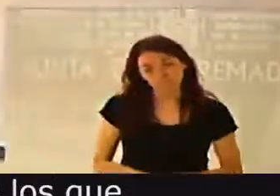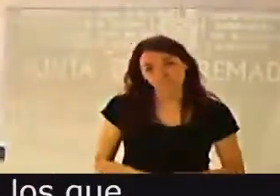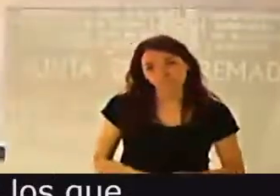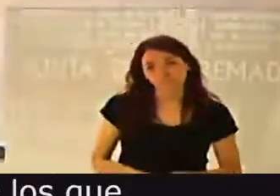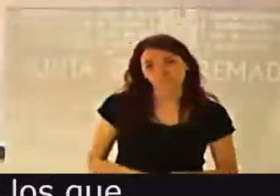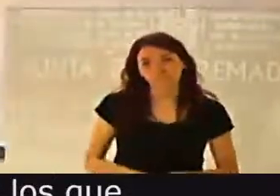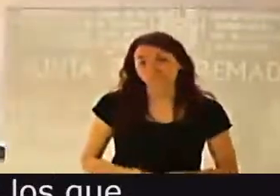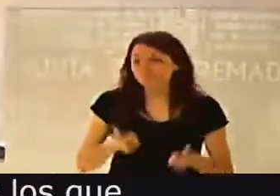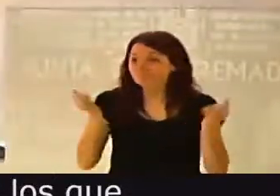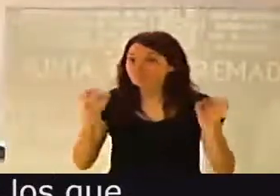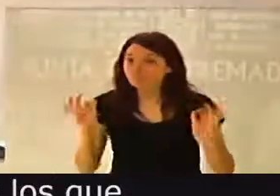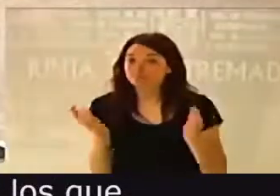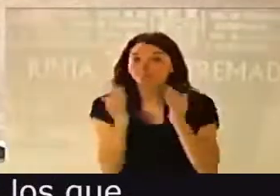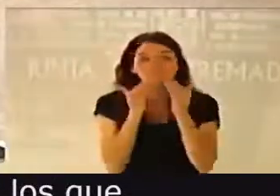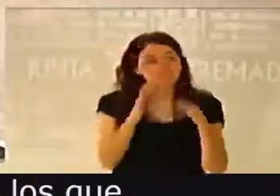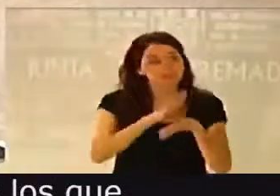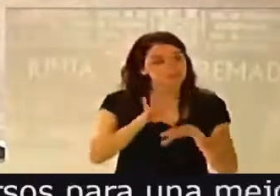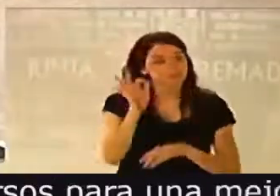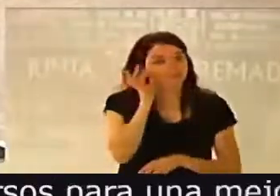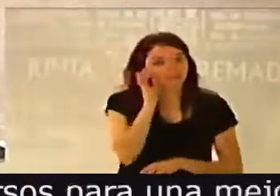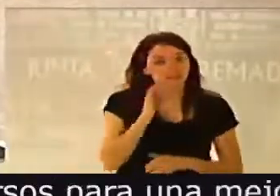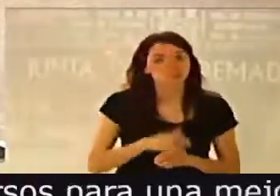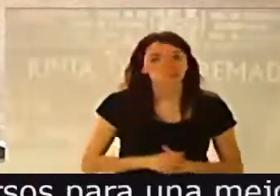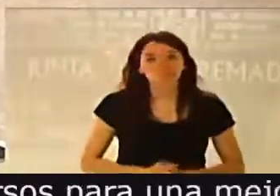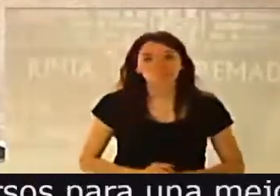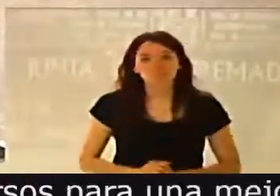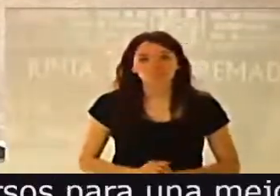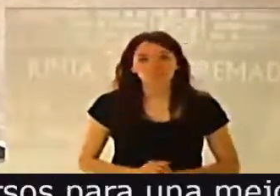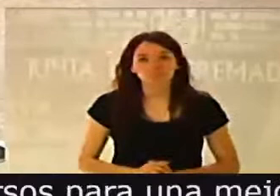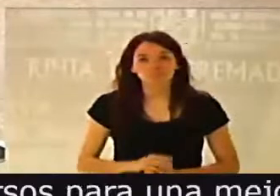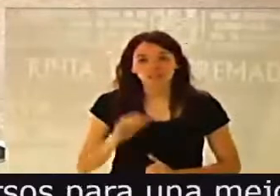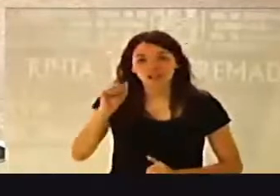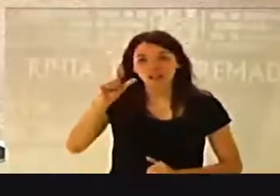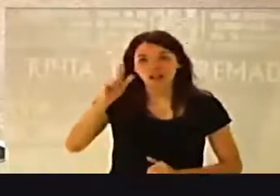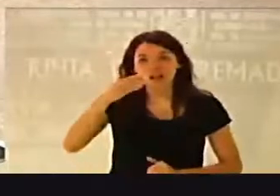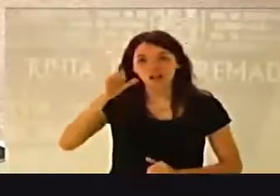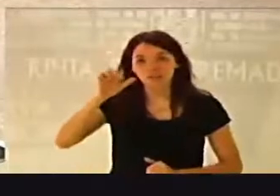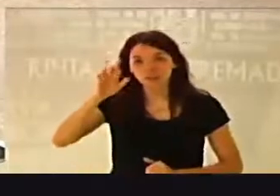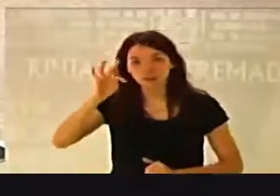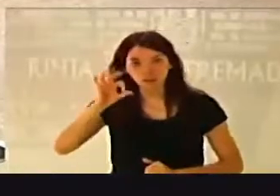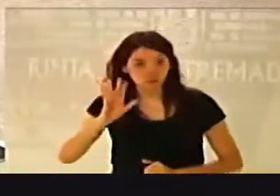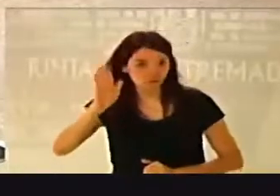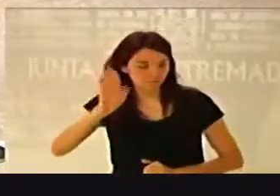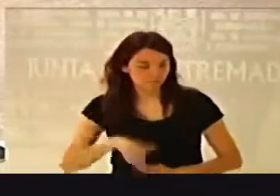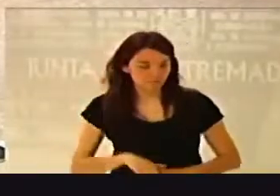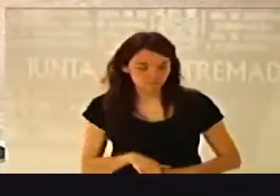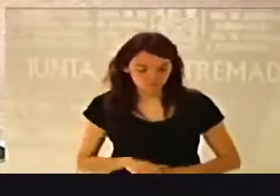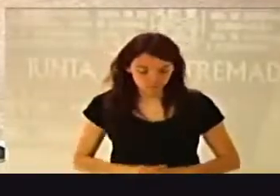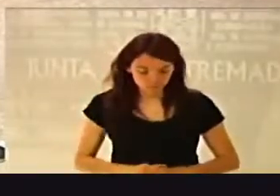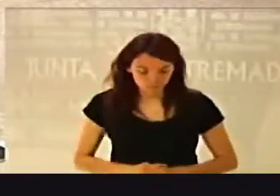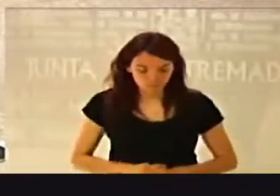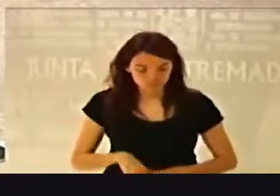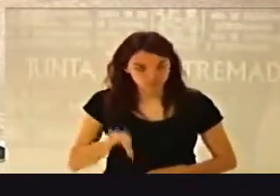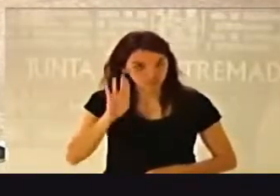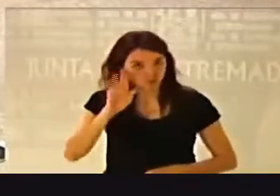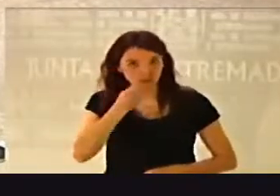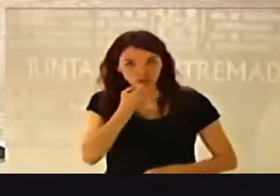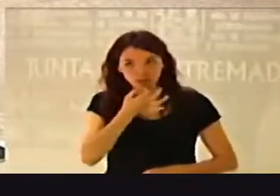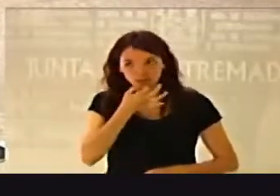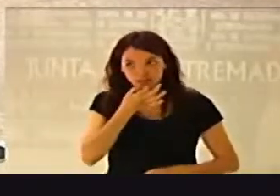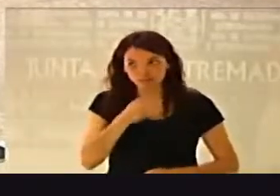si no hay nada más, muchas gracias, consejera. Sí, levanta Alberto F. Alberto. la mano. Sí, hola, buenas